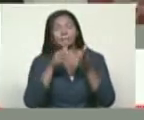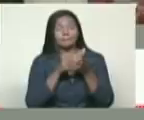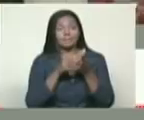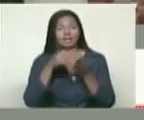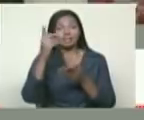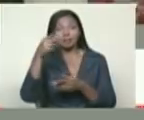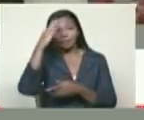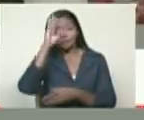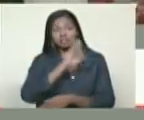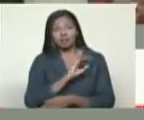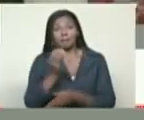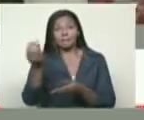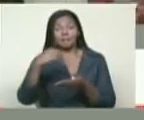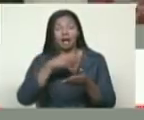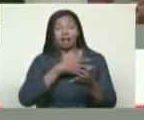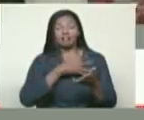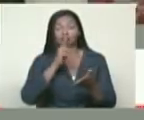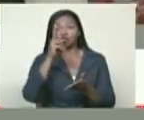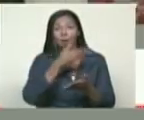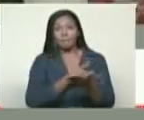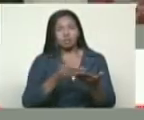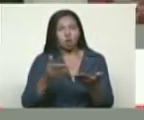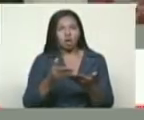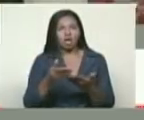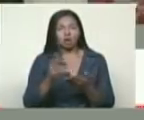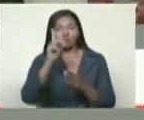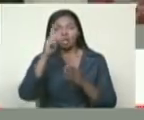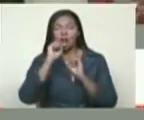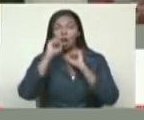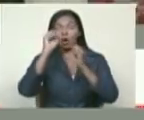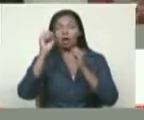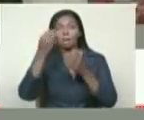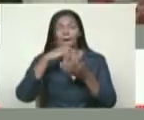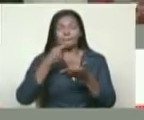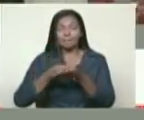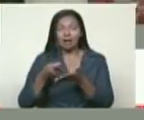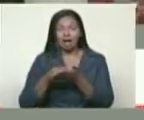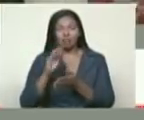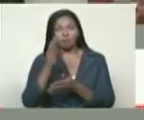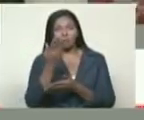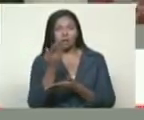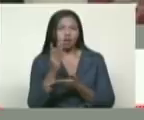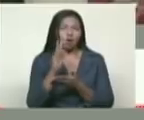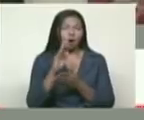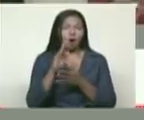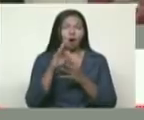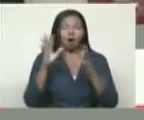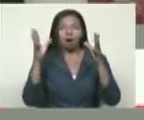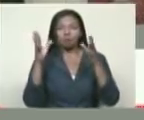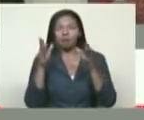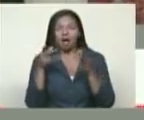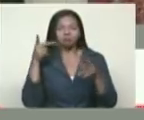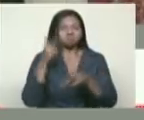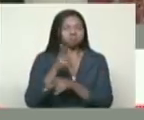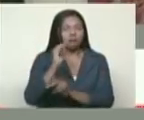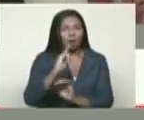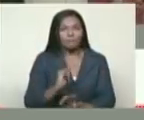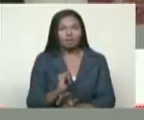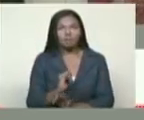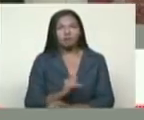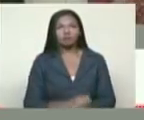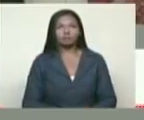que supera los 2 millones. Bueno, ellos han logrado, pagando, convenciendo, amenazando,